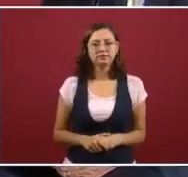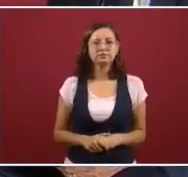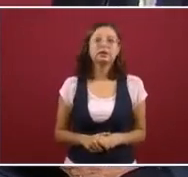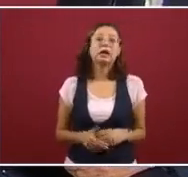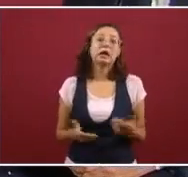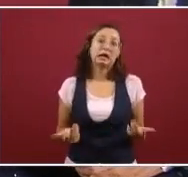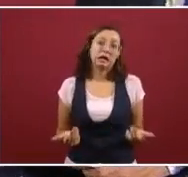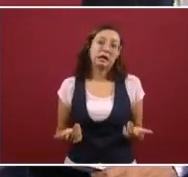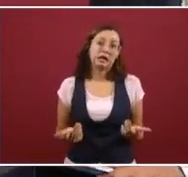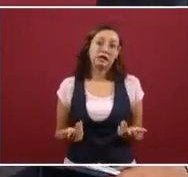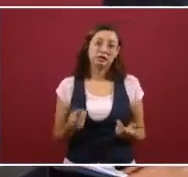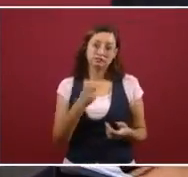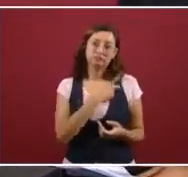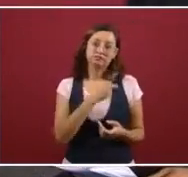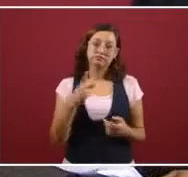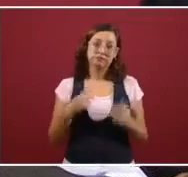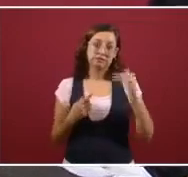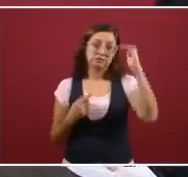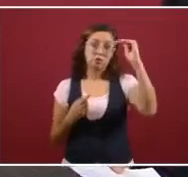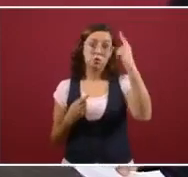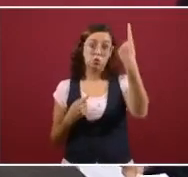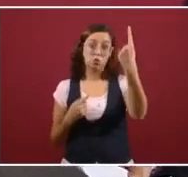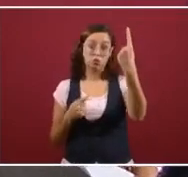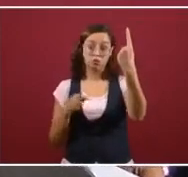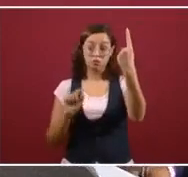logramos eso, pues es un ahorro